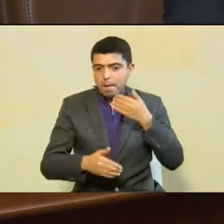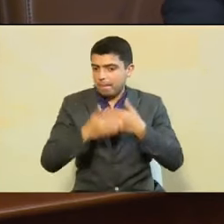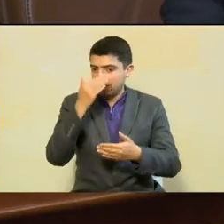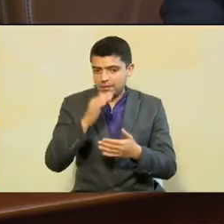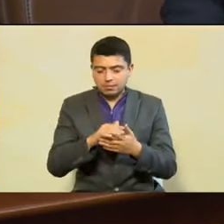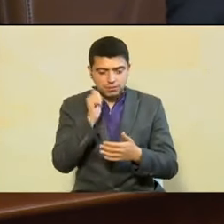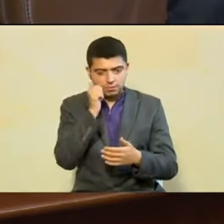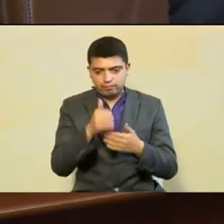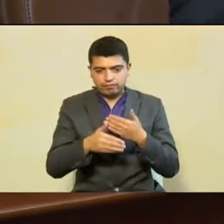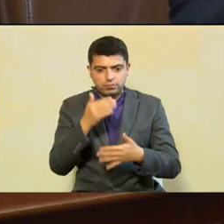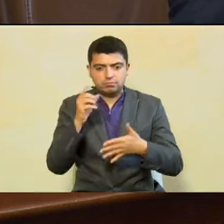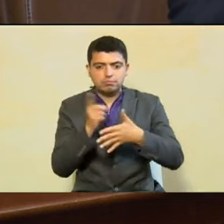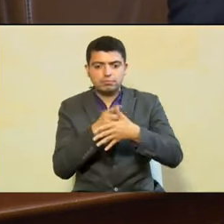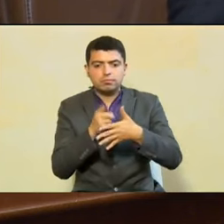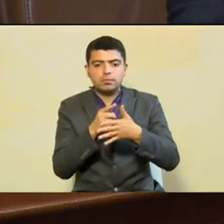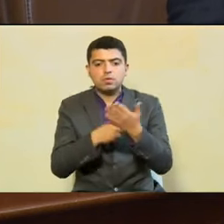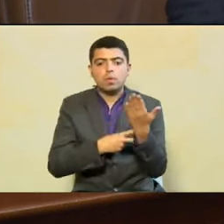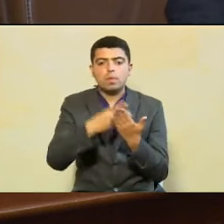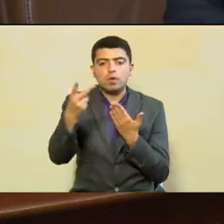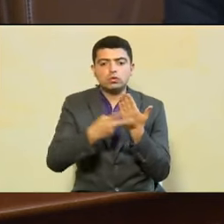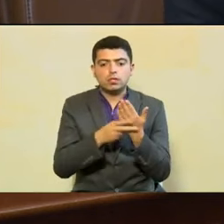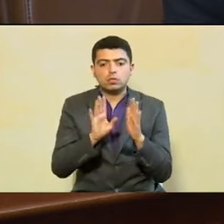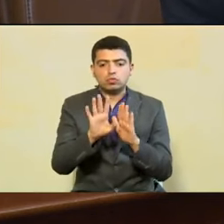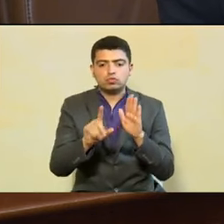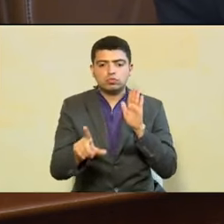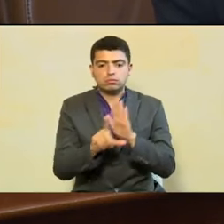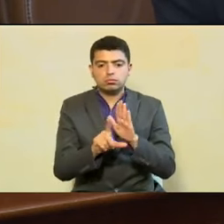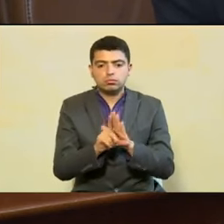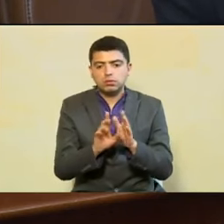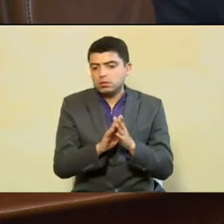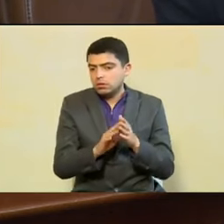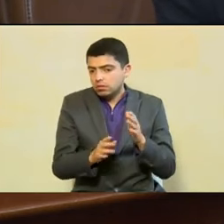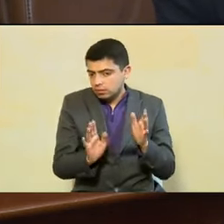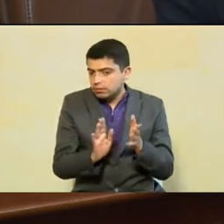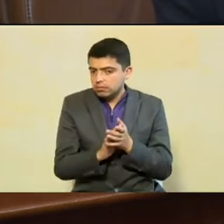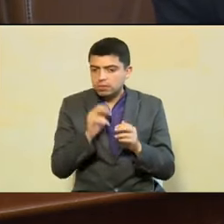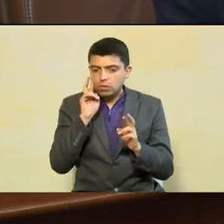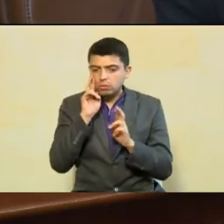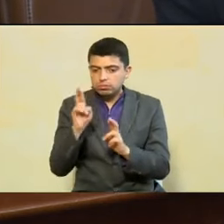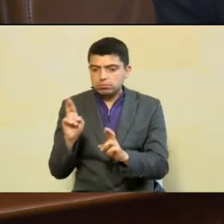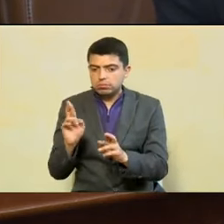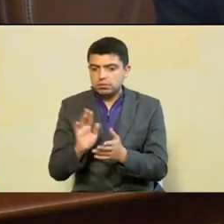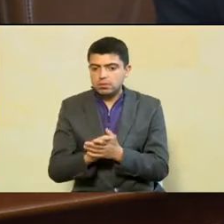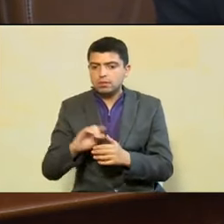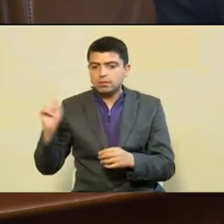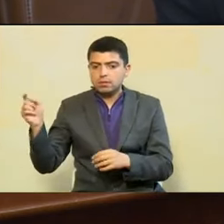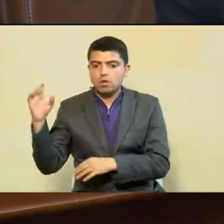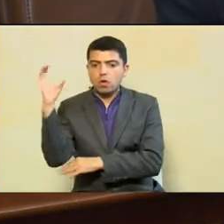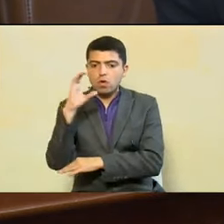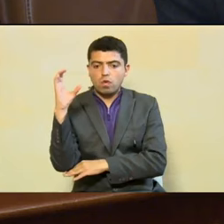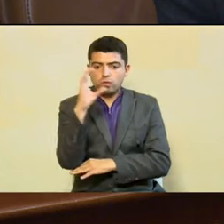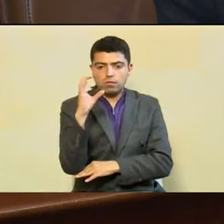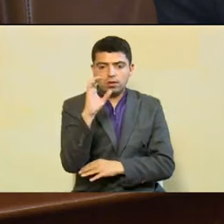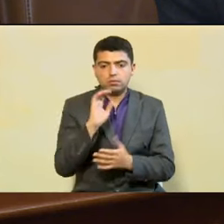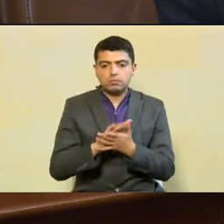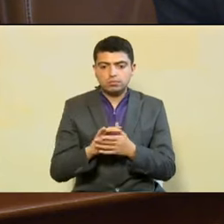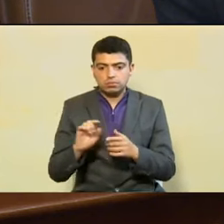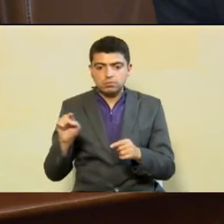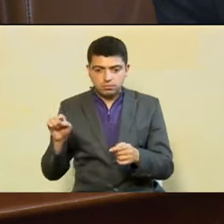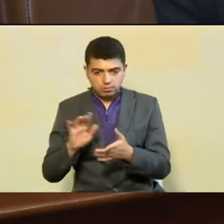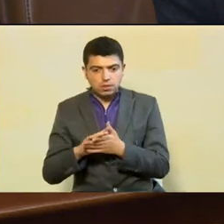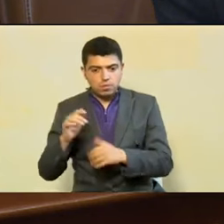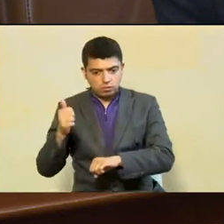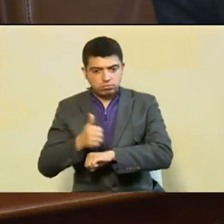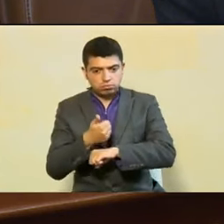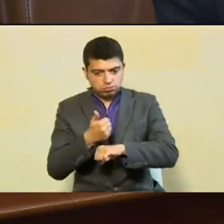el el proyecto de ley y hacerle un reconocimiento a esos colombianos que se dieron a la